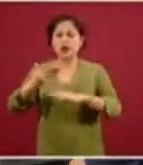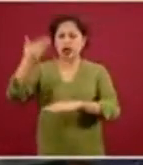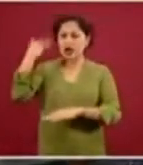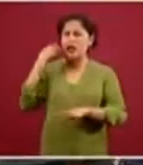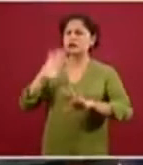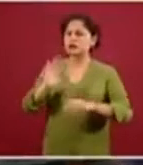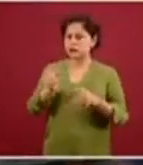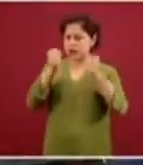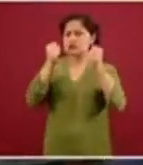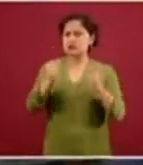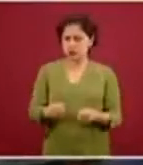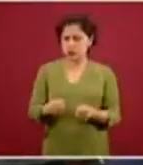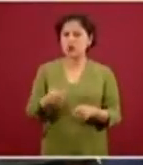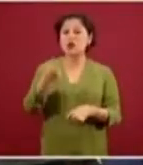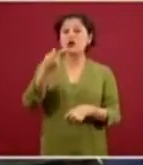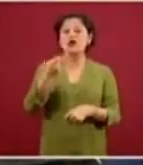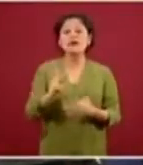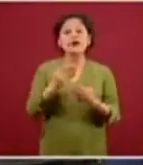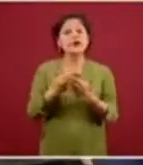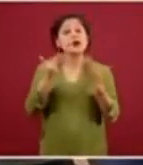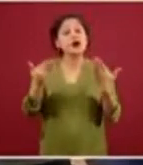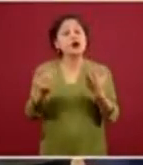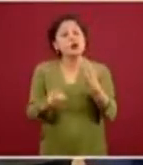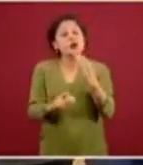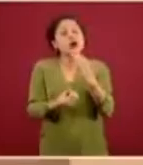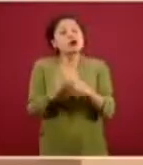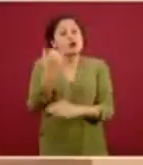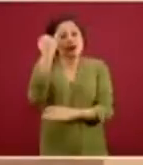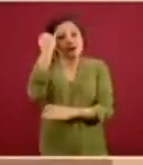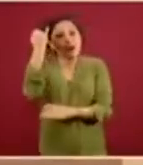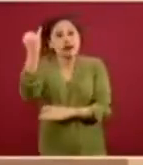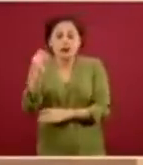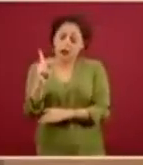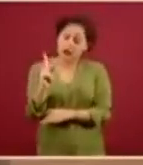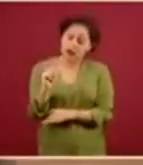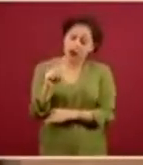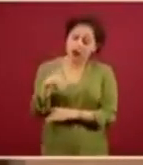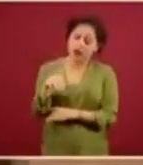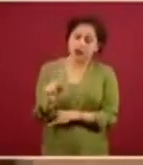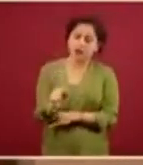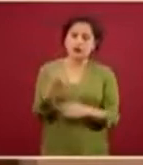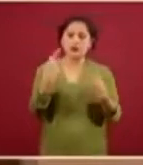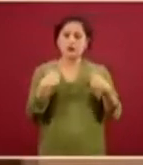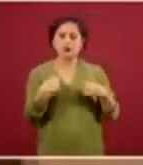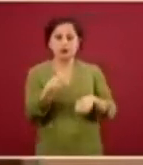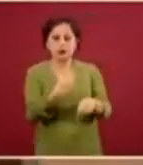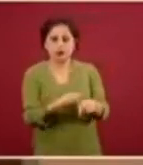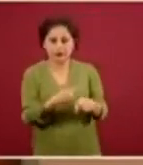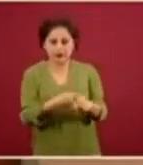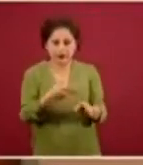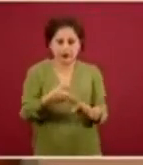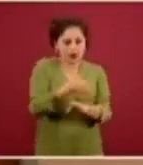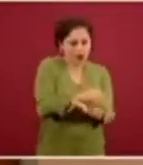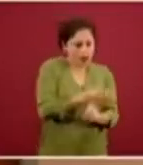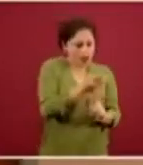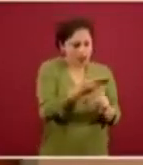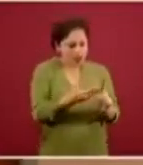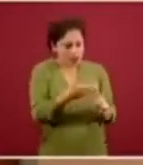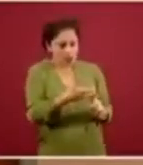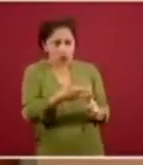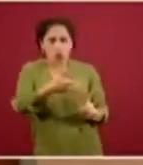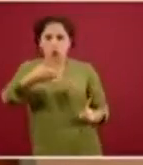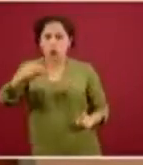los efectos que se podrían presentar o las reacciones con el plasma convaleciente en las personas. Entonces,